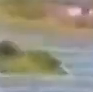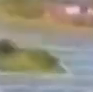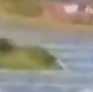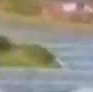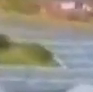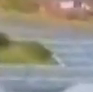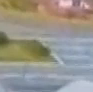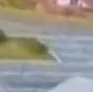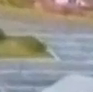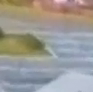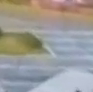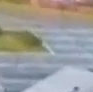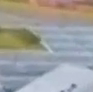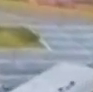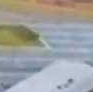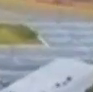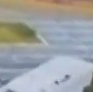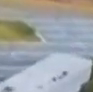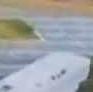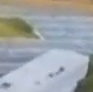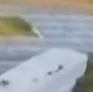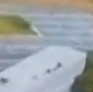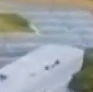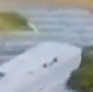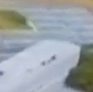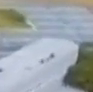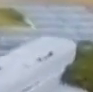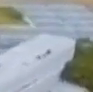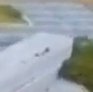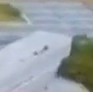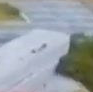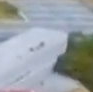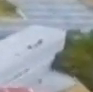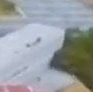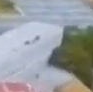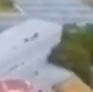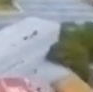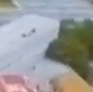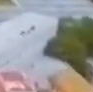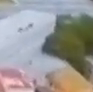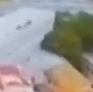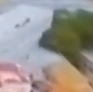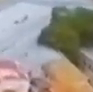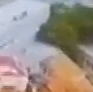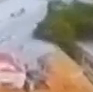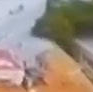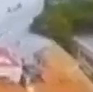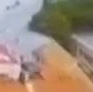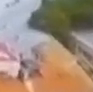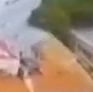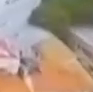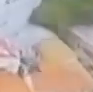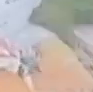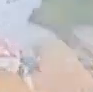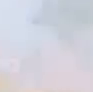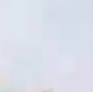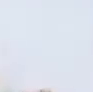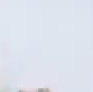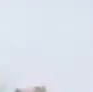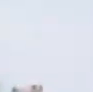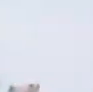que ha sido esta conmemoración de para recordar, para construir nuestra memoria